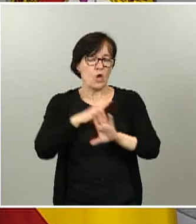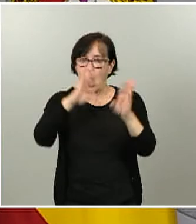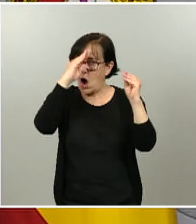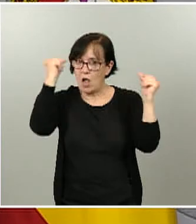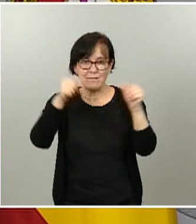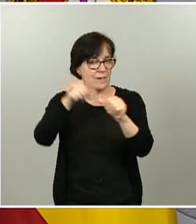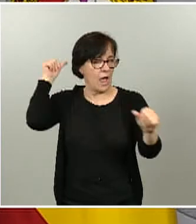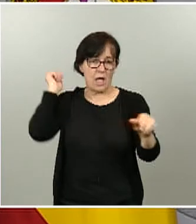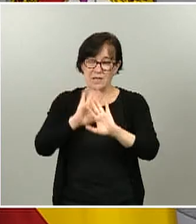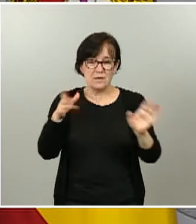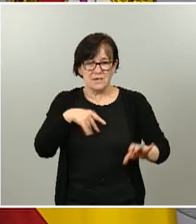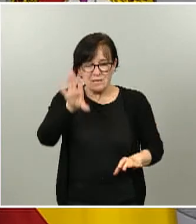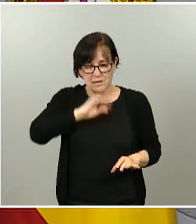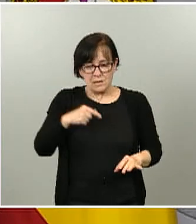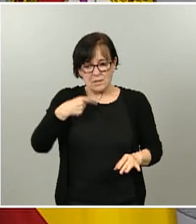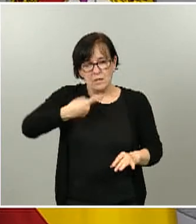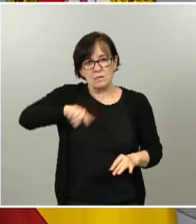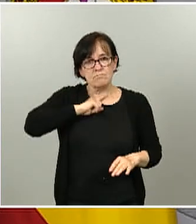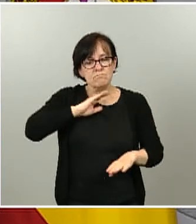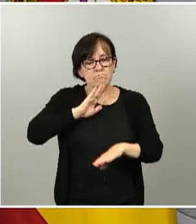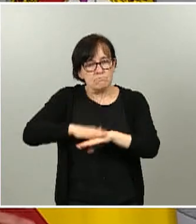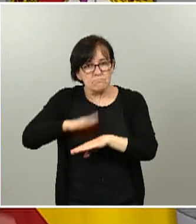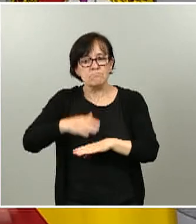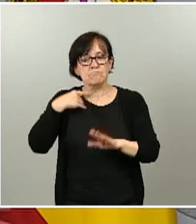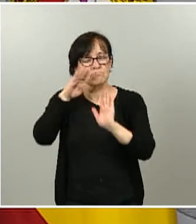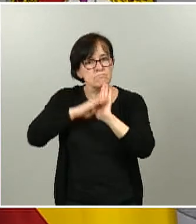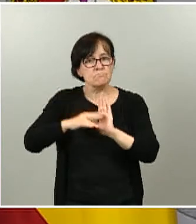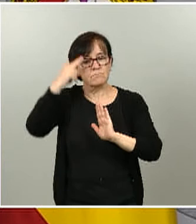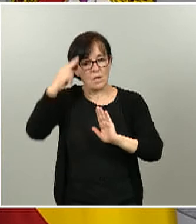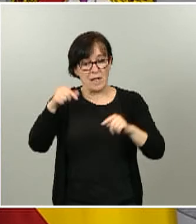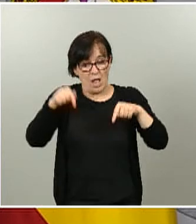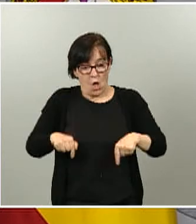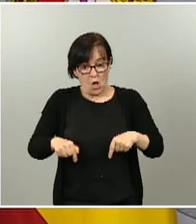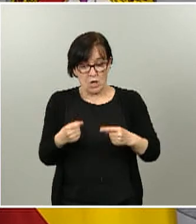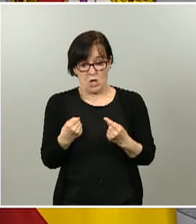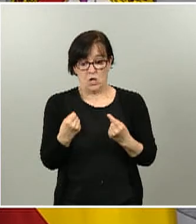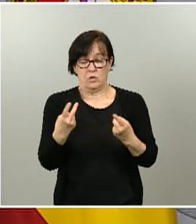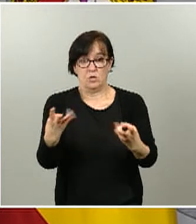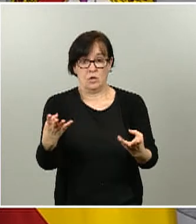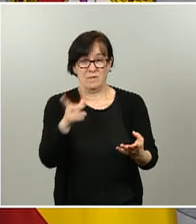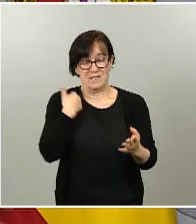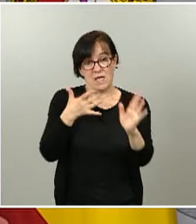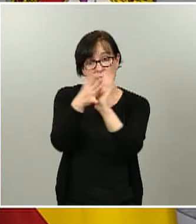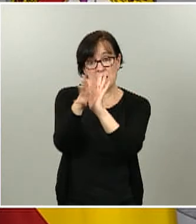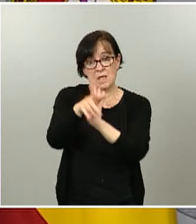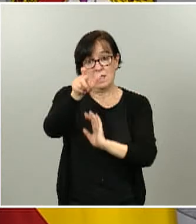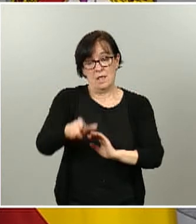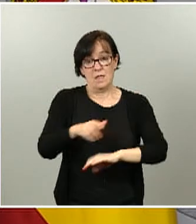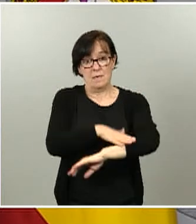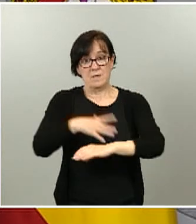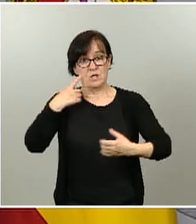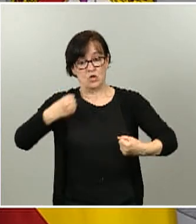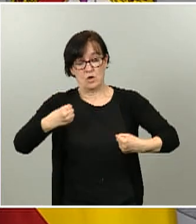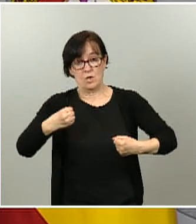hemos contribuido con nuestra aportación para que hoy las cifras sean las que ha expresado el ministro Illa, donde en este momento el nivel